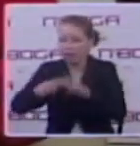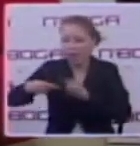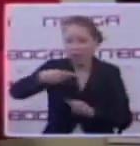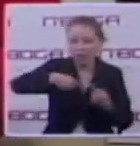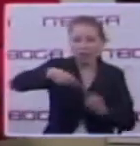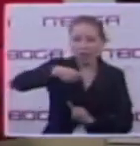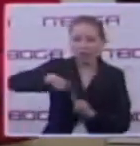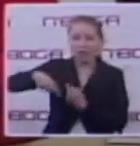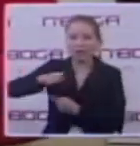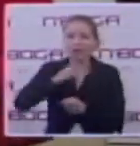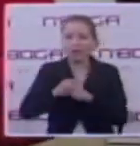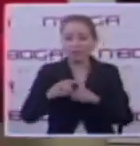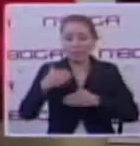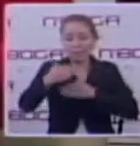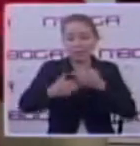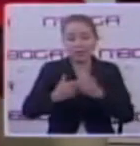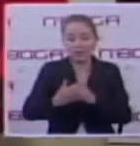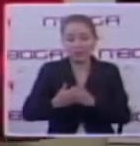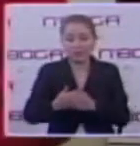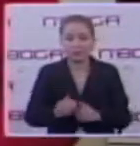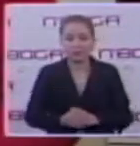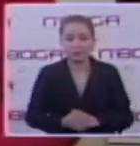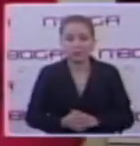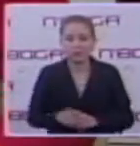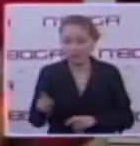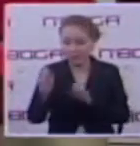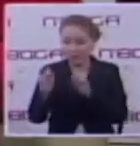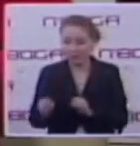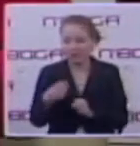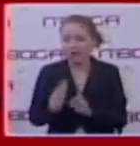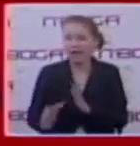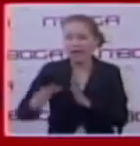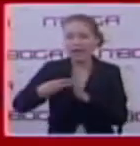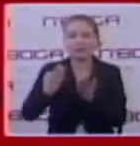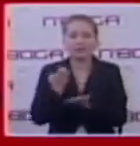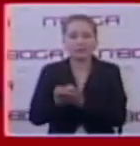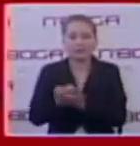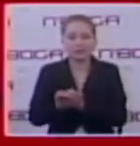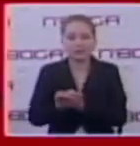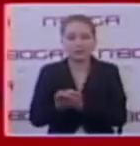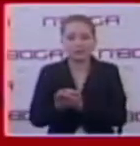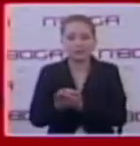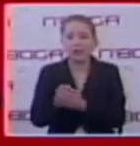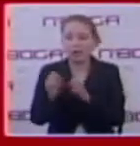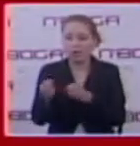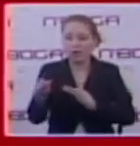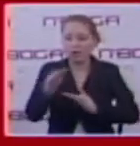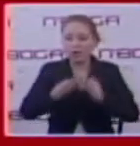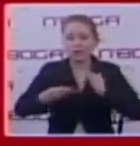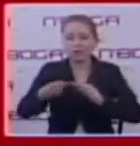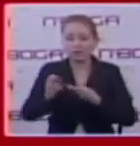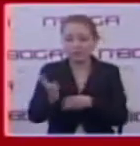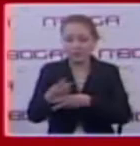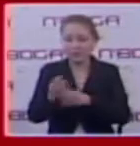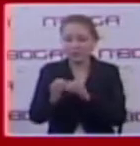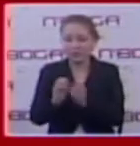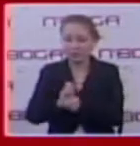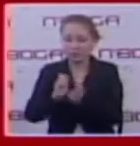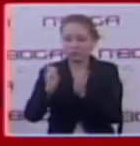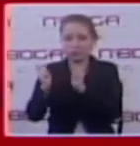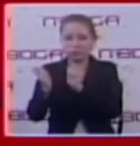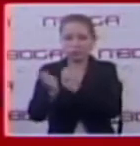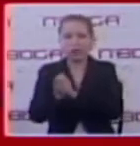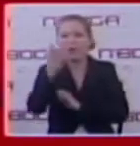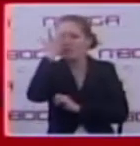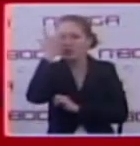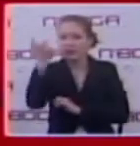diferentes pasos de la cadena y eso permite que se active la economía y permite que la matriz productiva vaya cambiando.